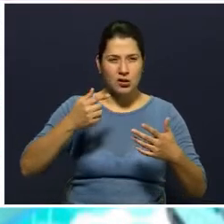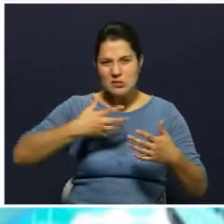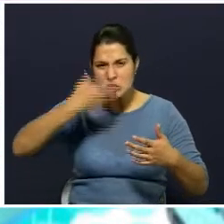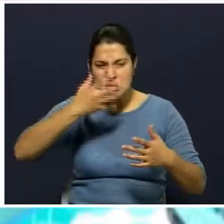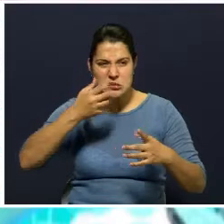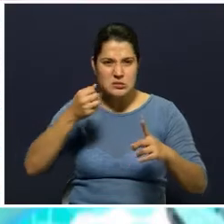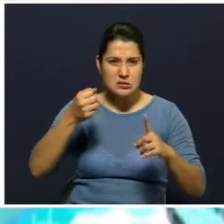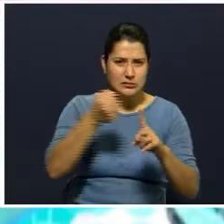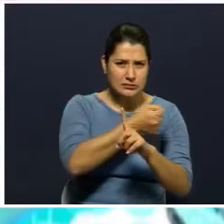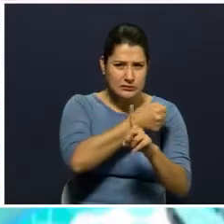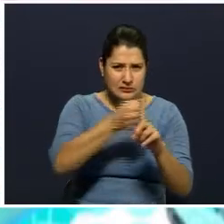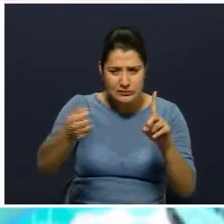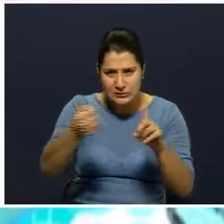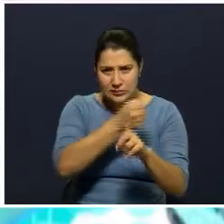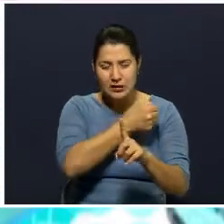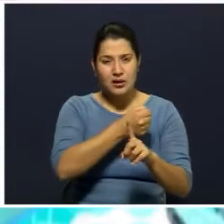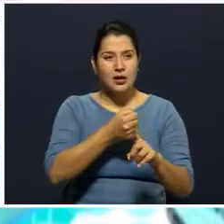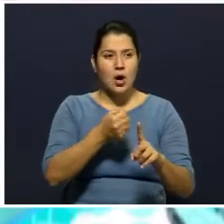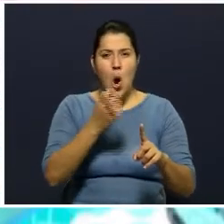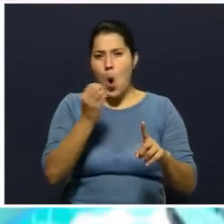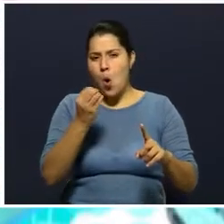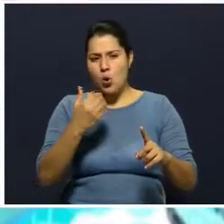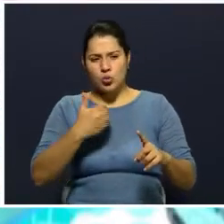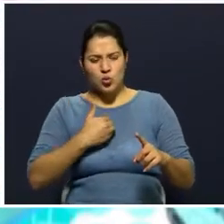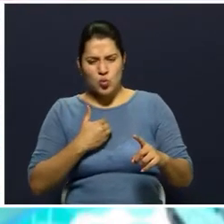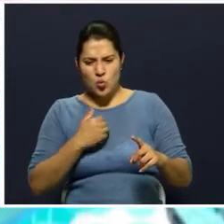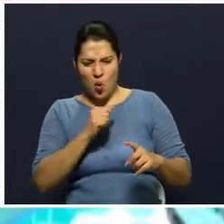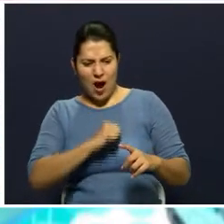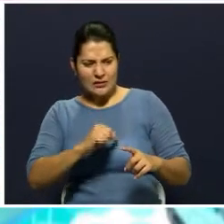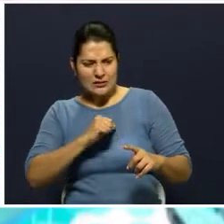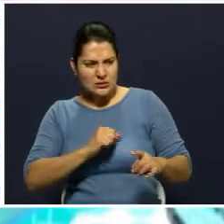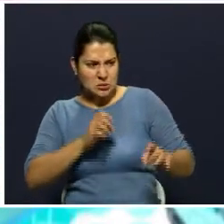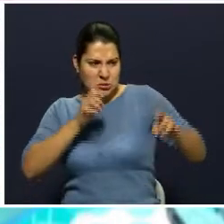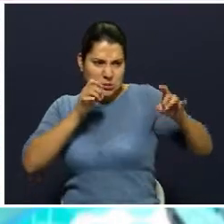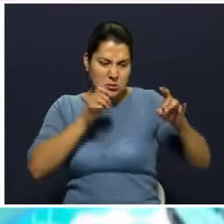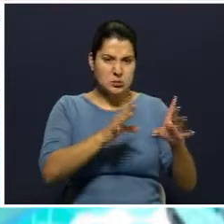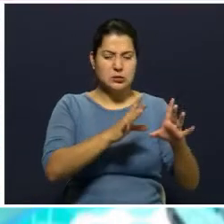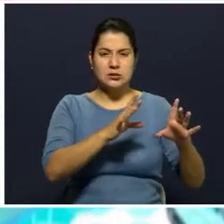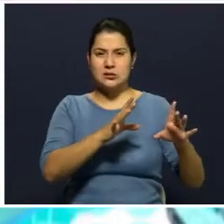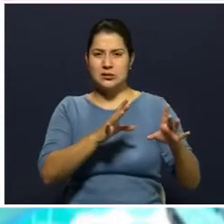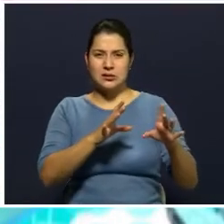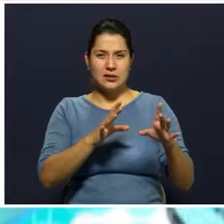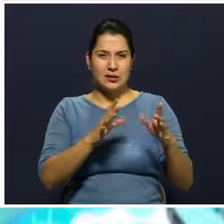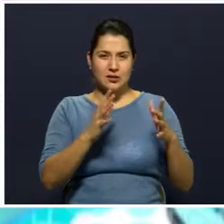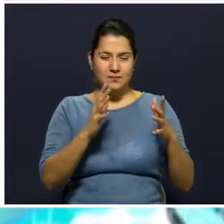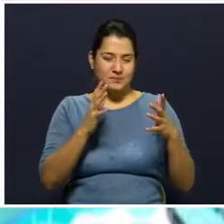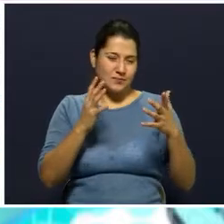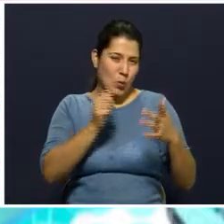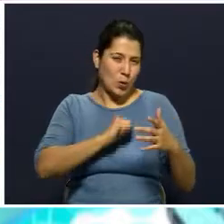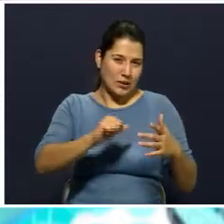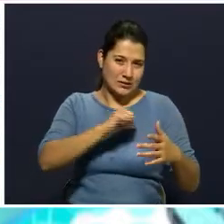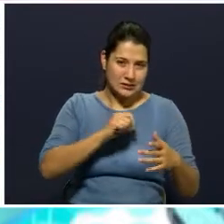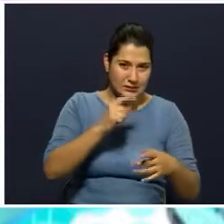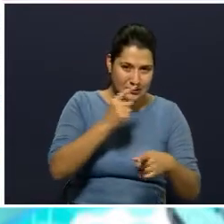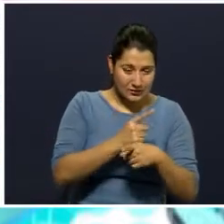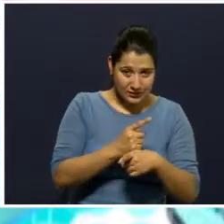o que tuvo un desprecio muy fuerte sobre normas básicas de convivencia